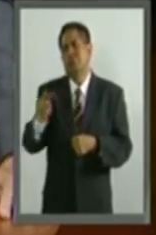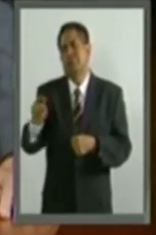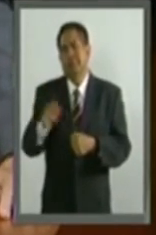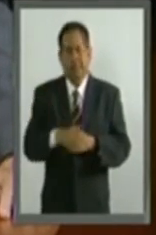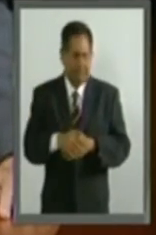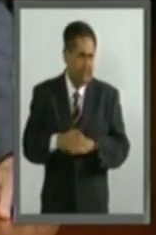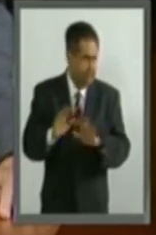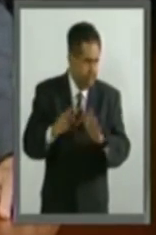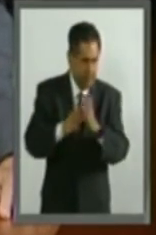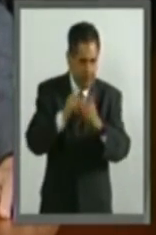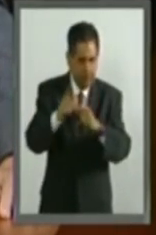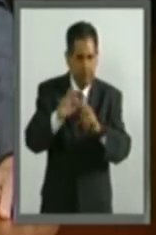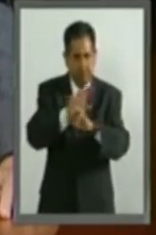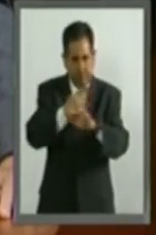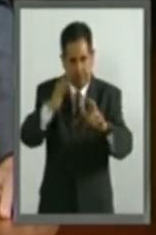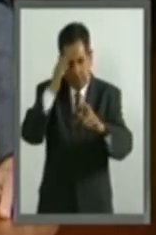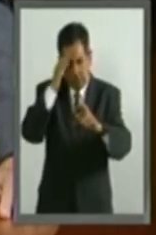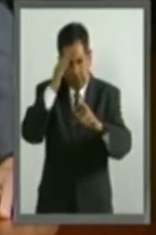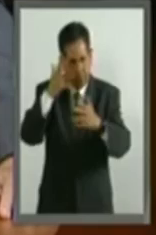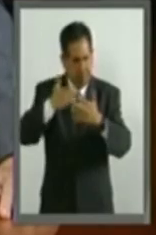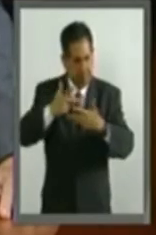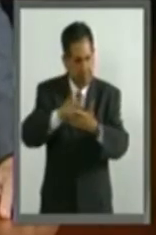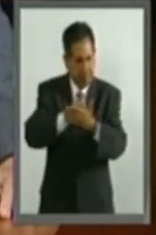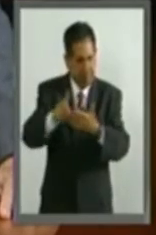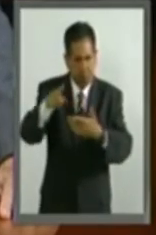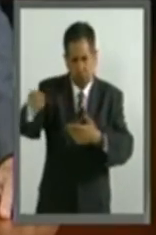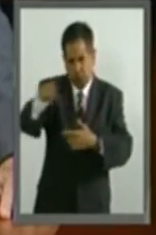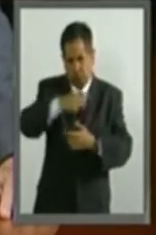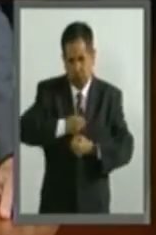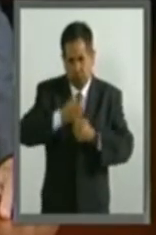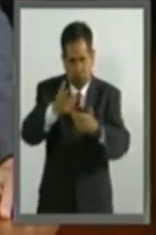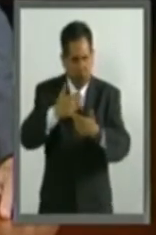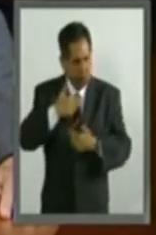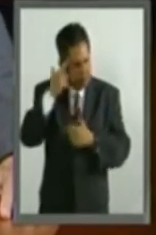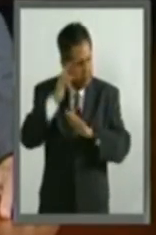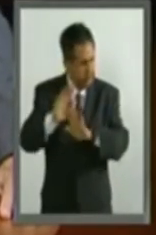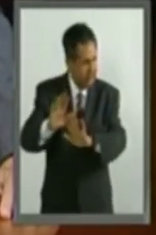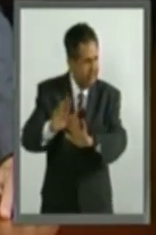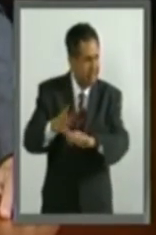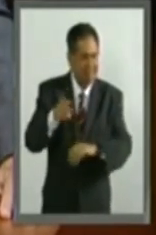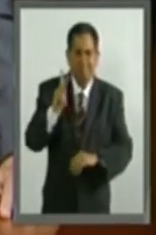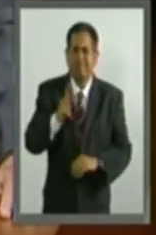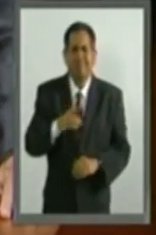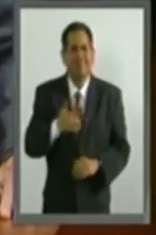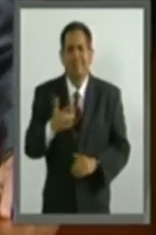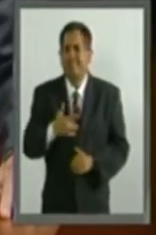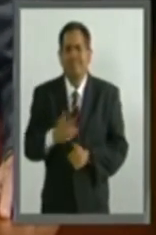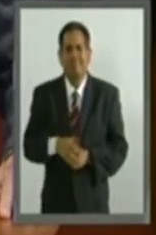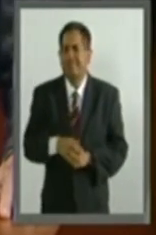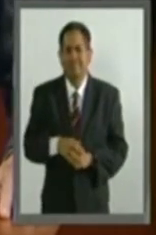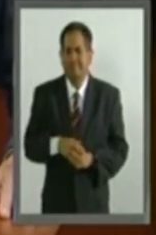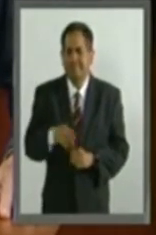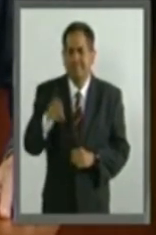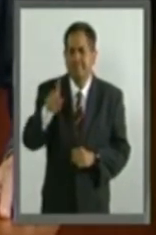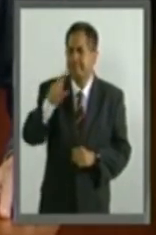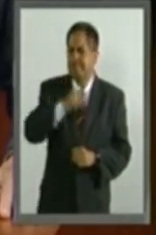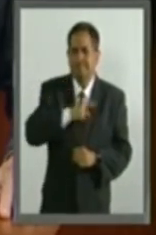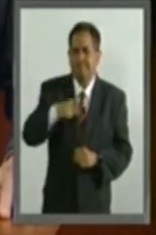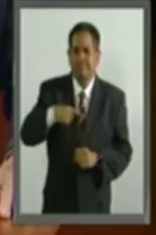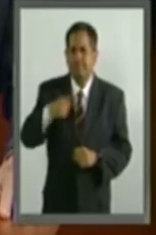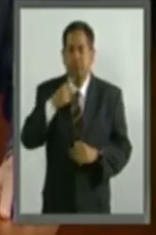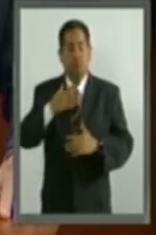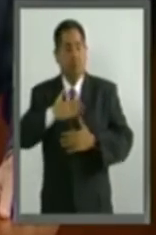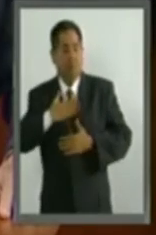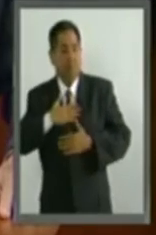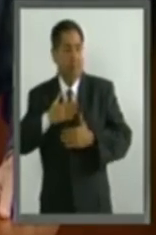reconozco el derecho, porque lo tienen, y no lo niego, pero me parece que hoy debemos